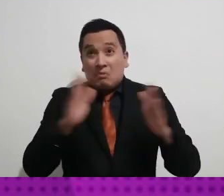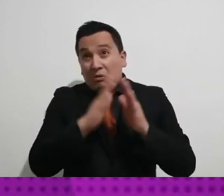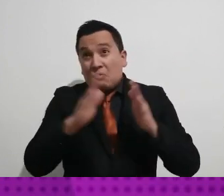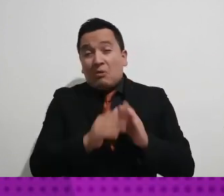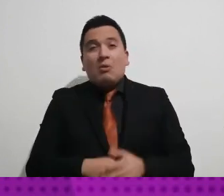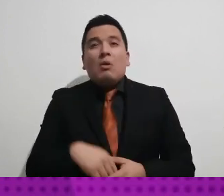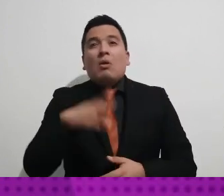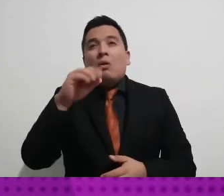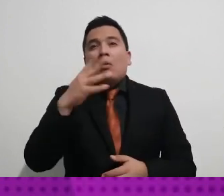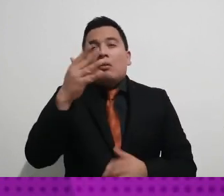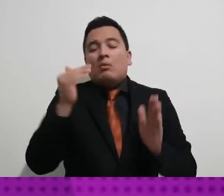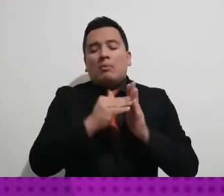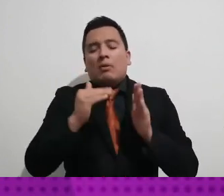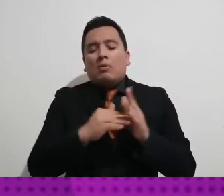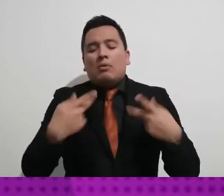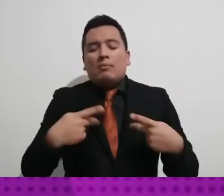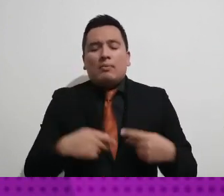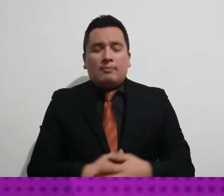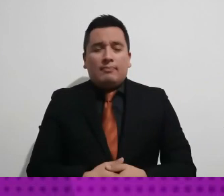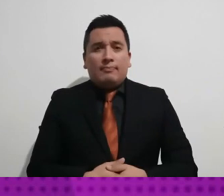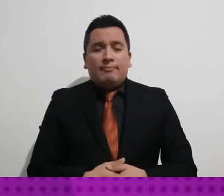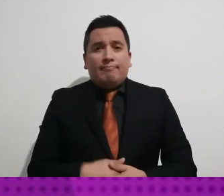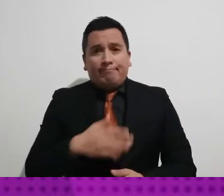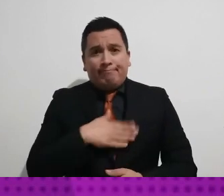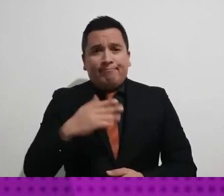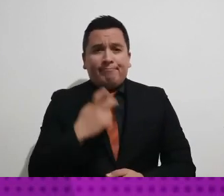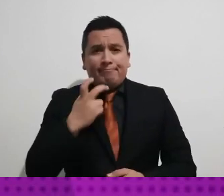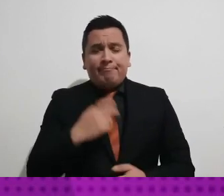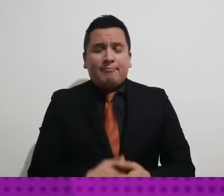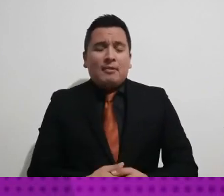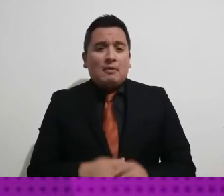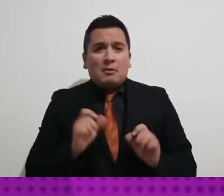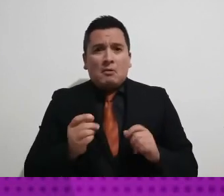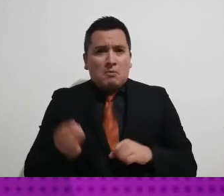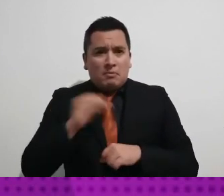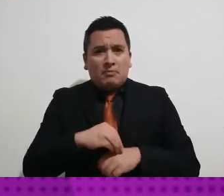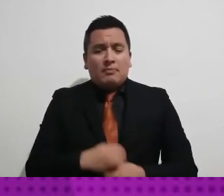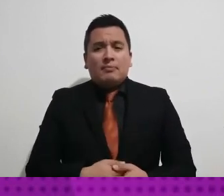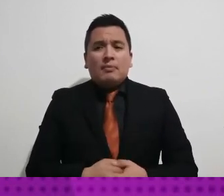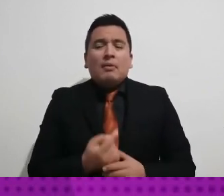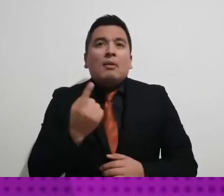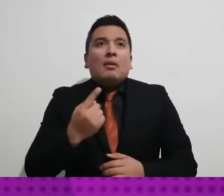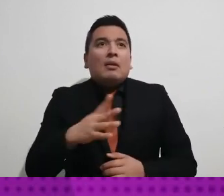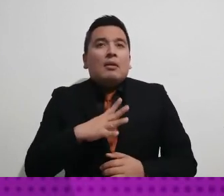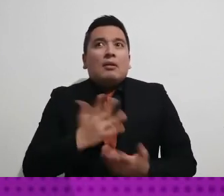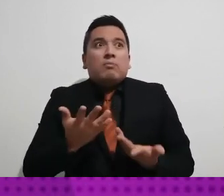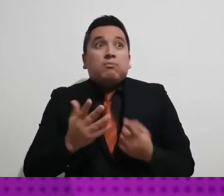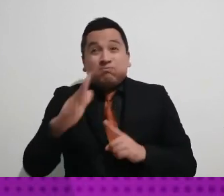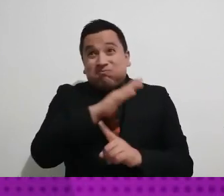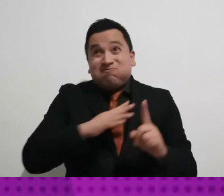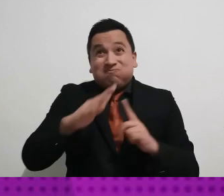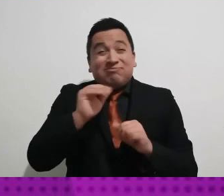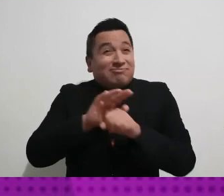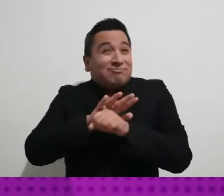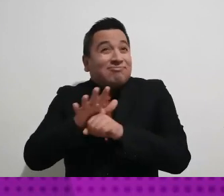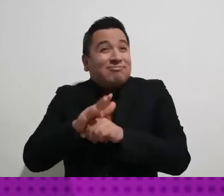la participación de 95 millones de personas. Y bueno, pues todo esto, además, Guillermo, se da en el contexto de